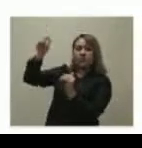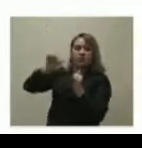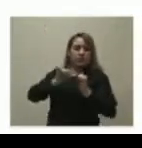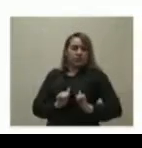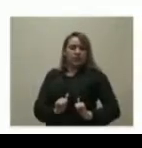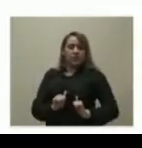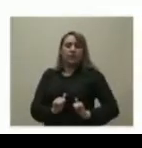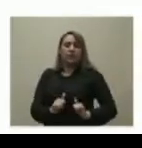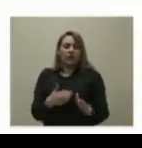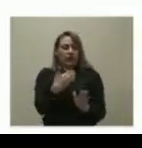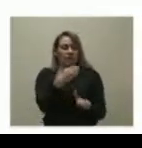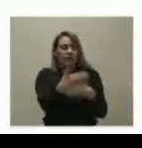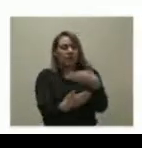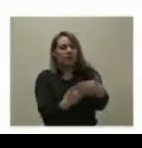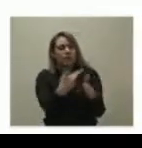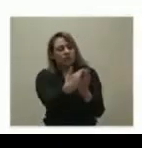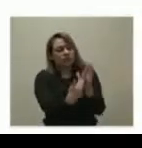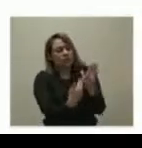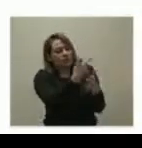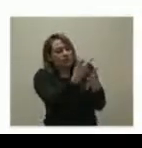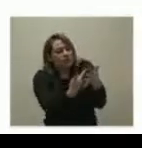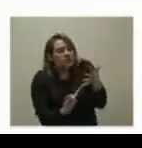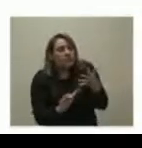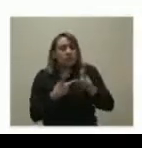seguimiento en este tipo de casos.